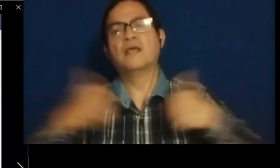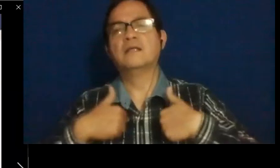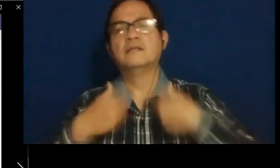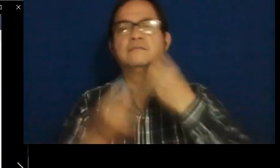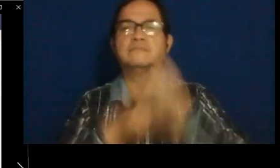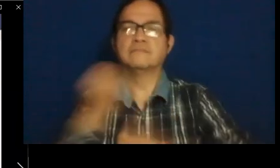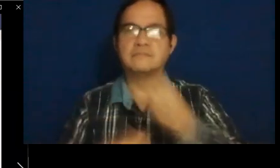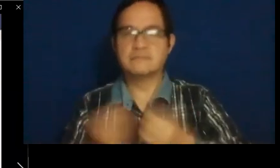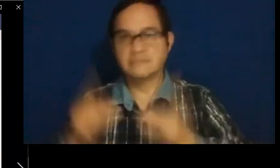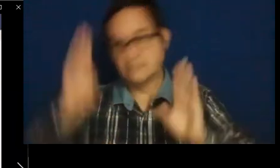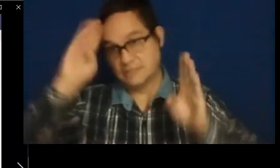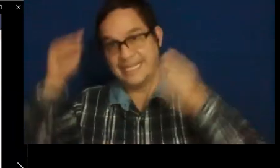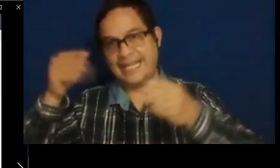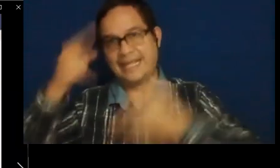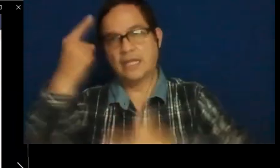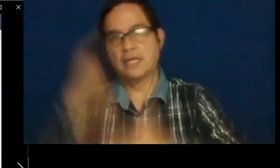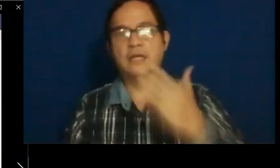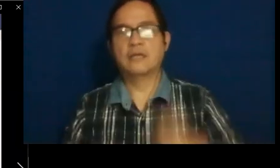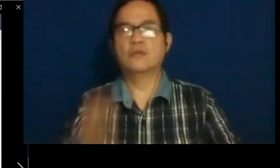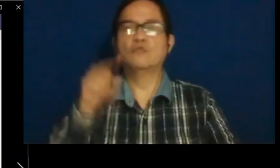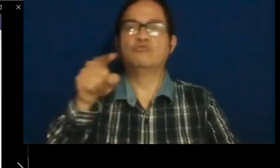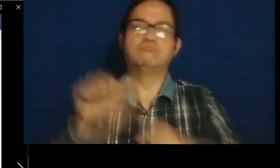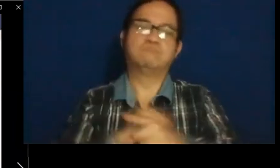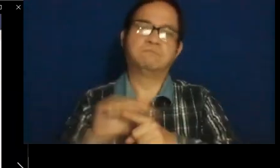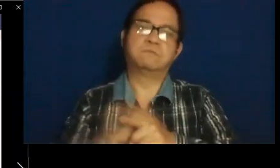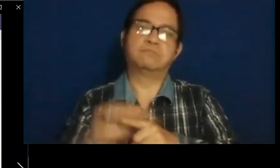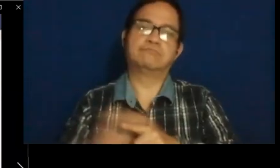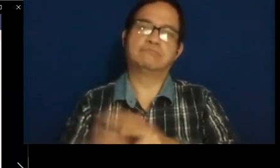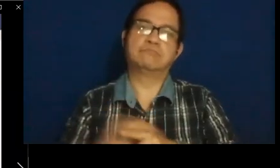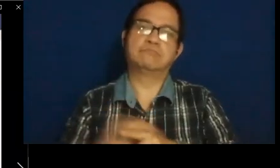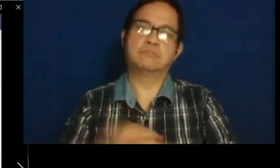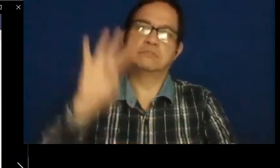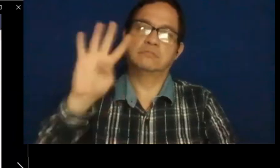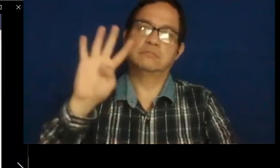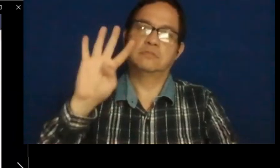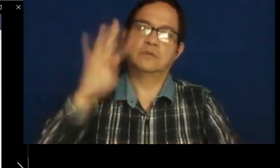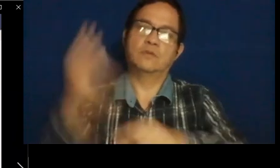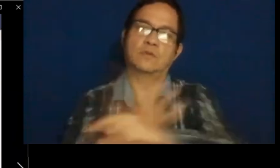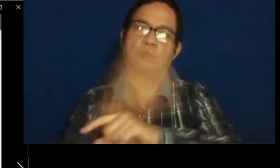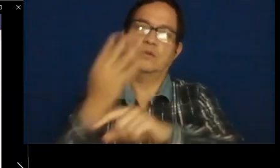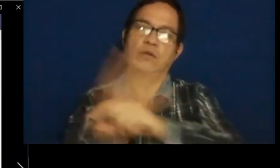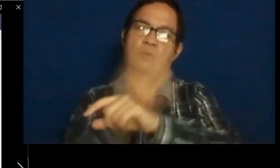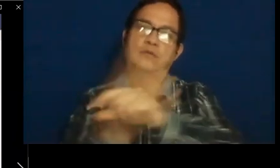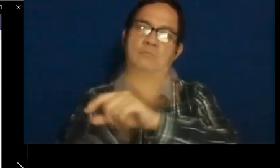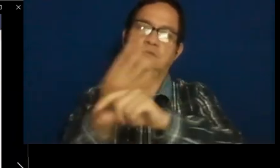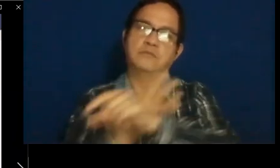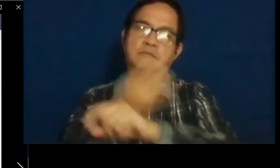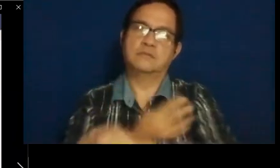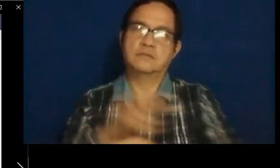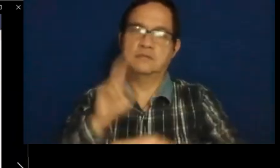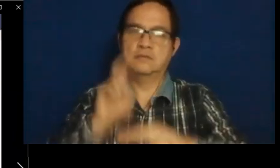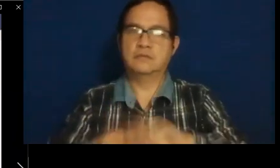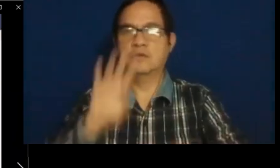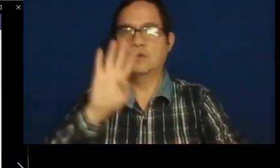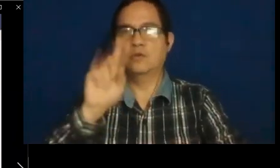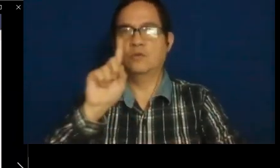hacer, a lo que me puedo comprometer contigo es que la sesión práctica finalmente son 4 horas, sea, prácticamente yo tengo que estar aquí frente al cañón hasta